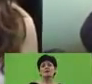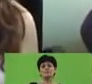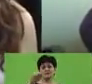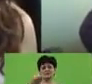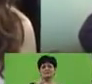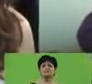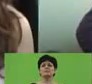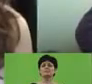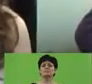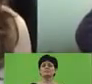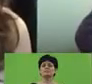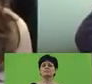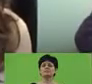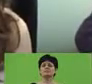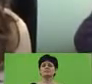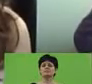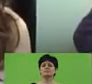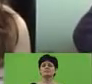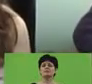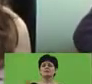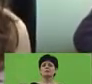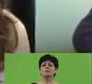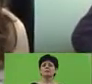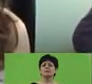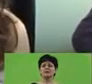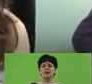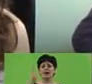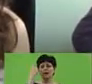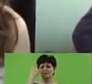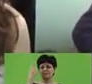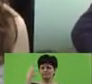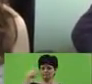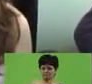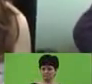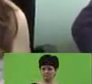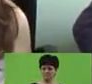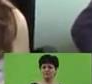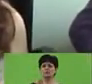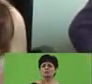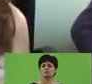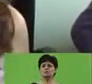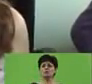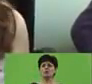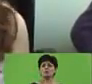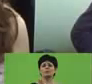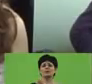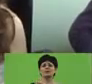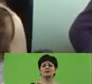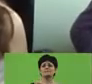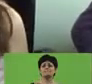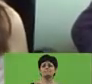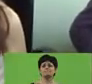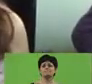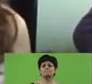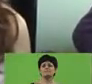fin de año. Y bueno, estoy acá para aprender más y adquirir más conocimientos